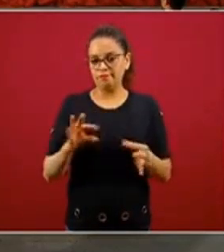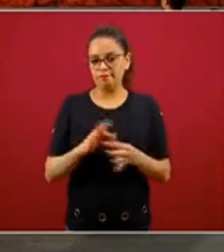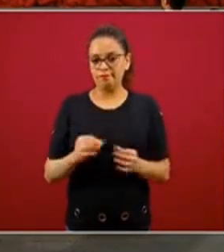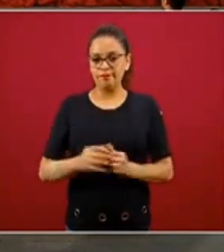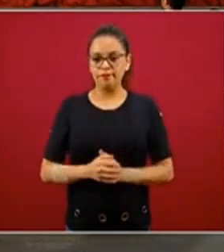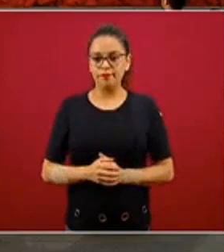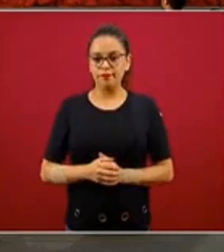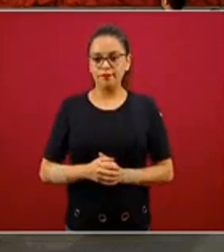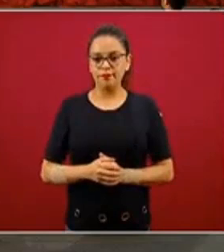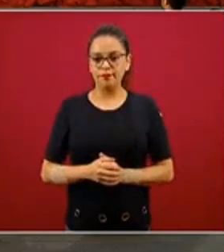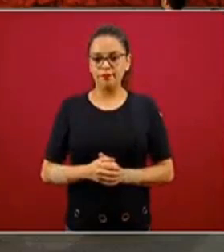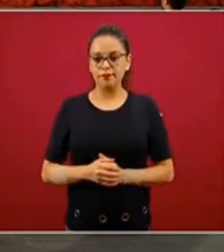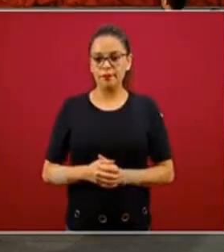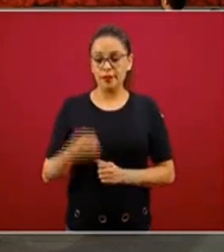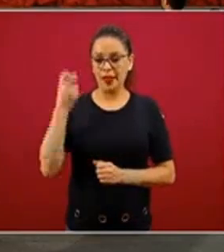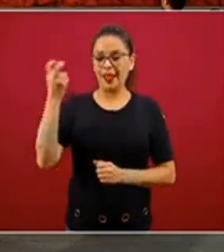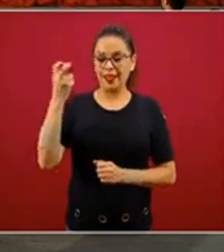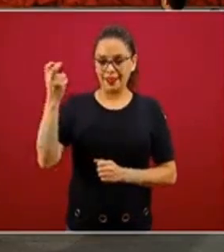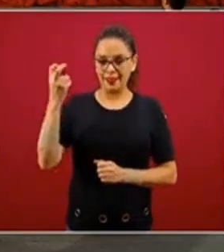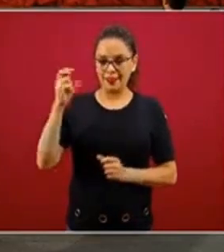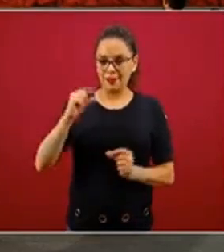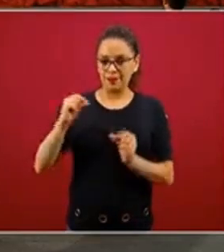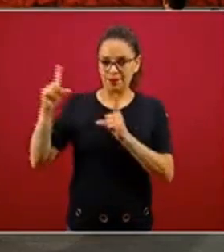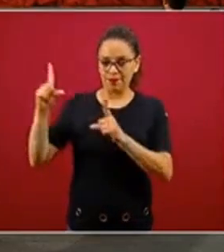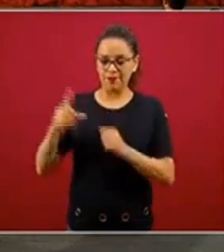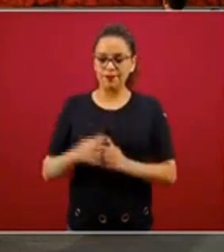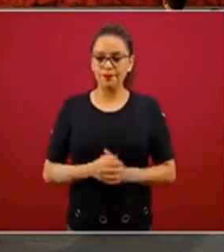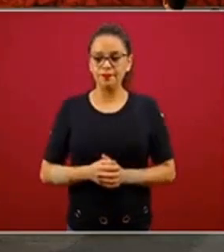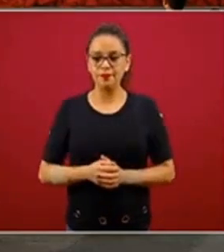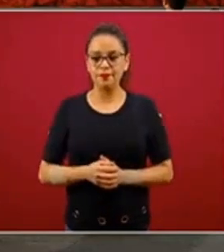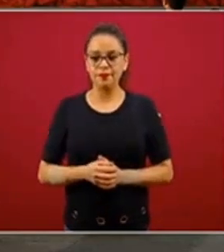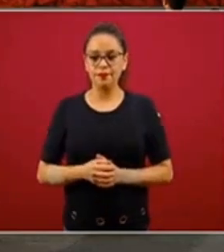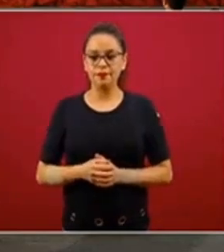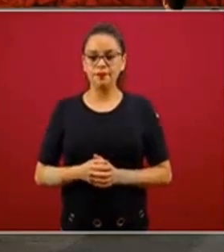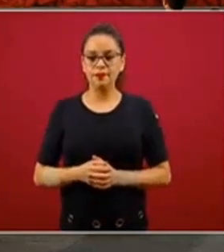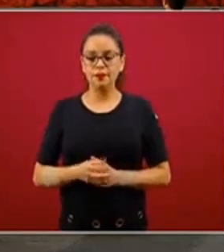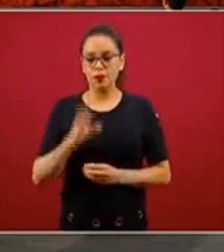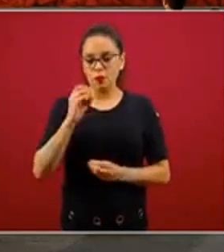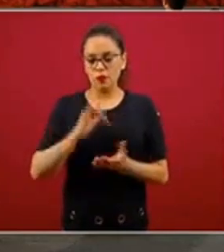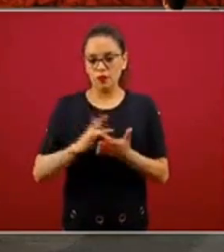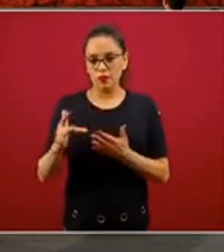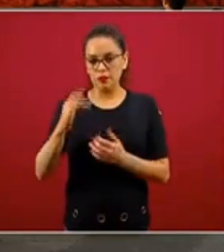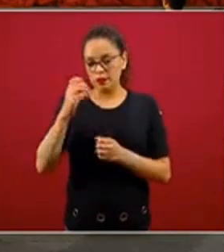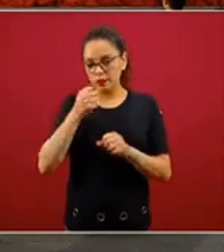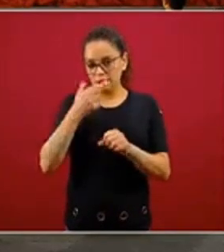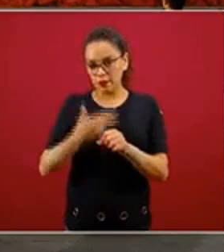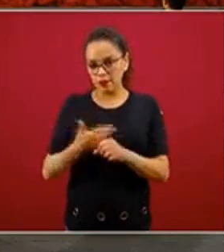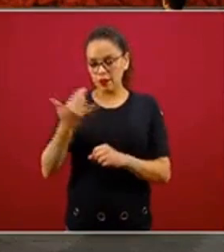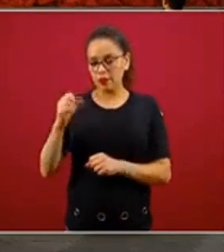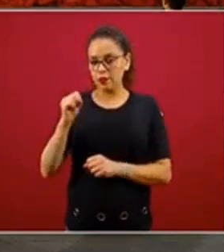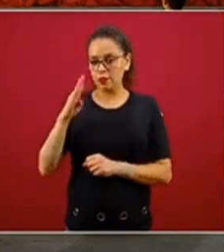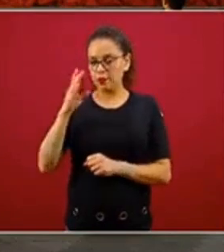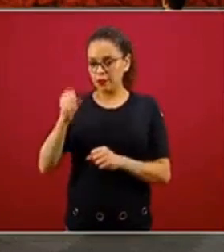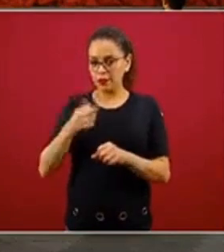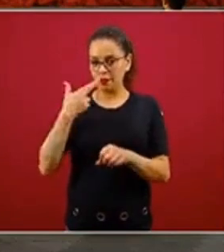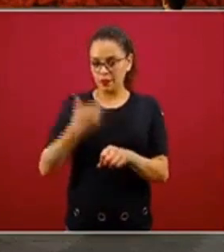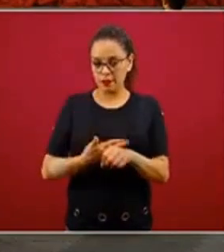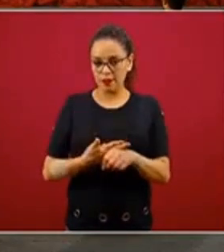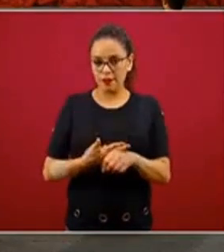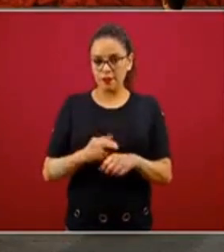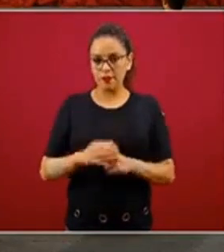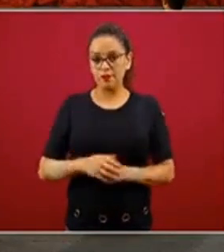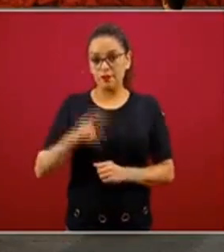favor. Ahí mero. Muchísimas gracias, secretario, subsecretario. Es para mí